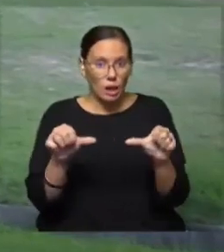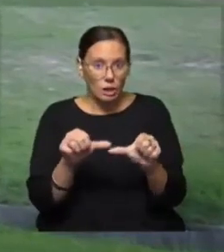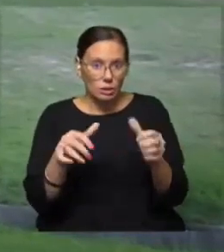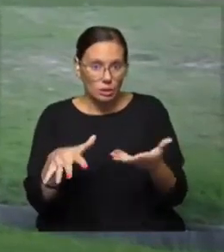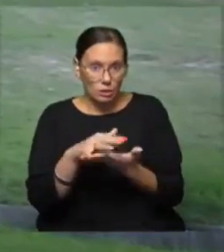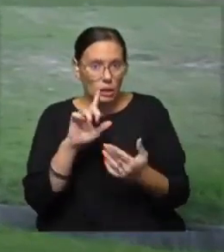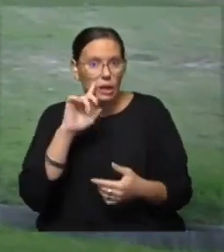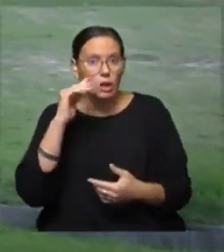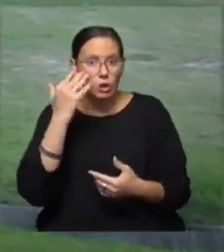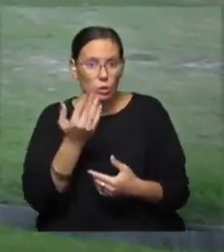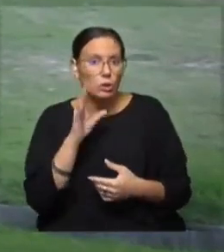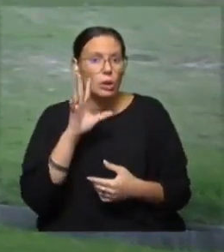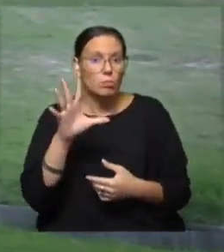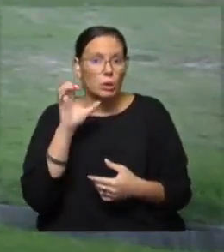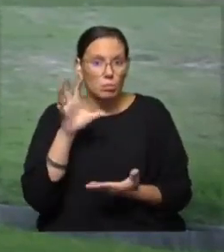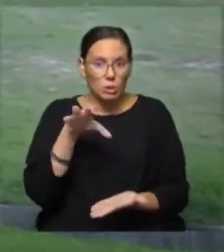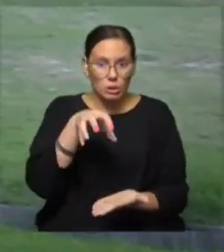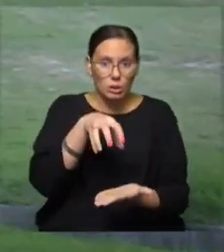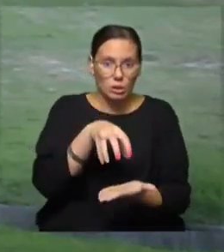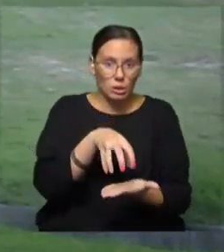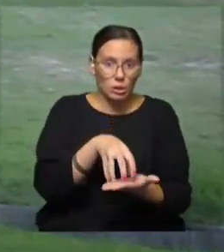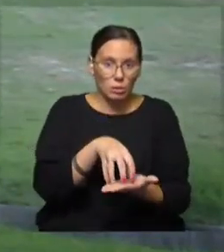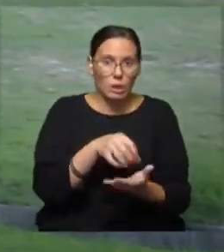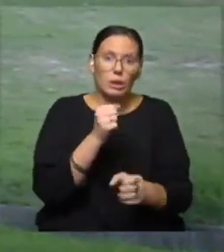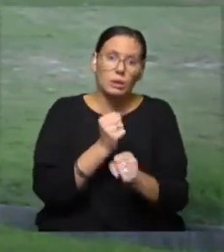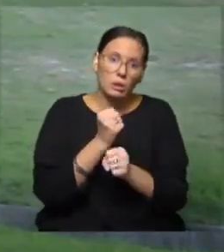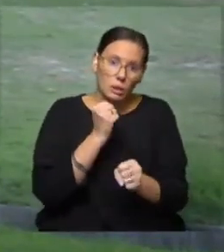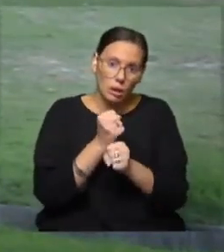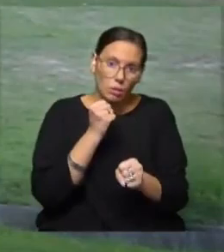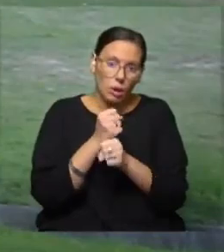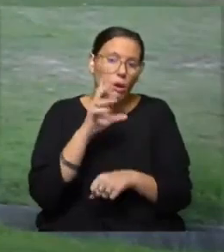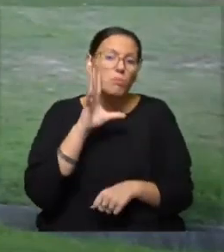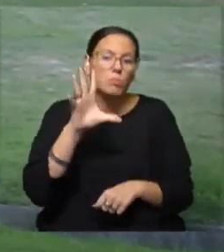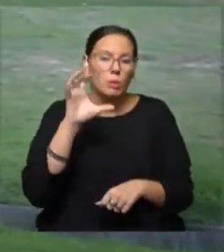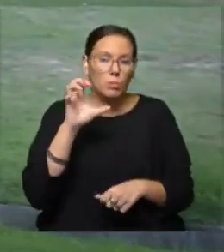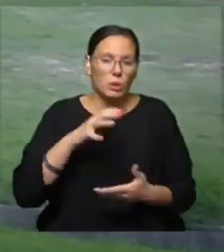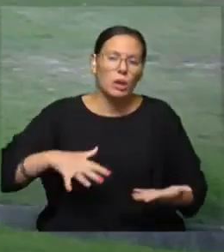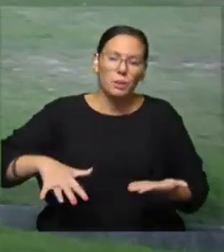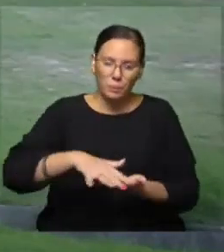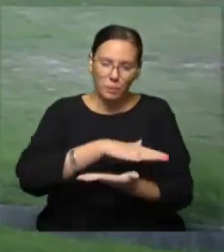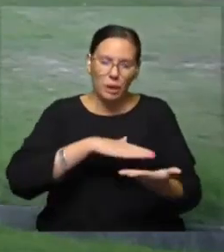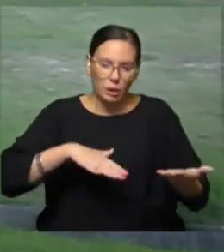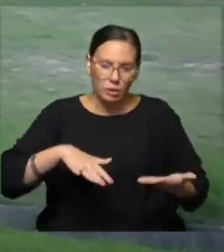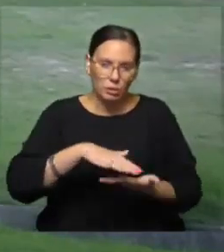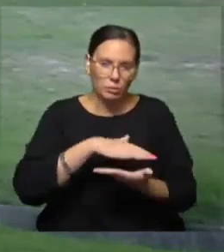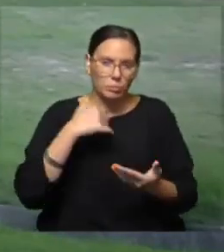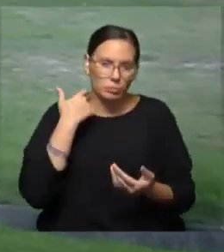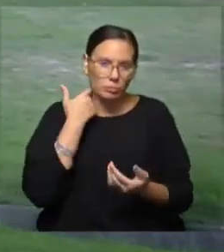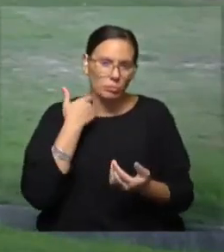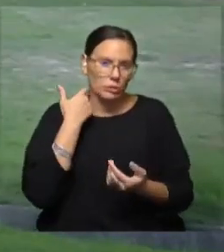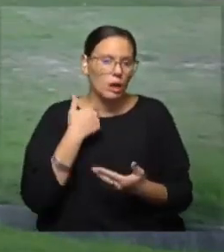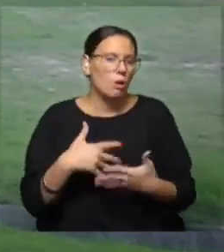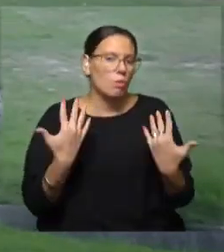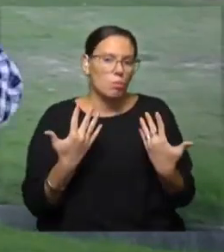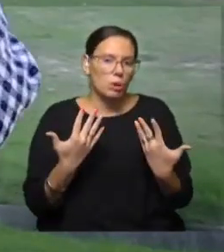de reconocimiento de memoria del Álvarez Cortés, es trabajar por la memoria del barrio, en todos los